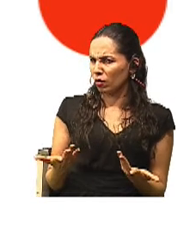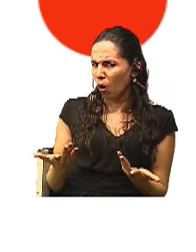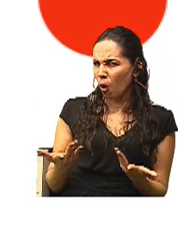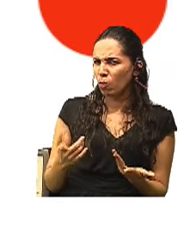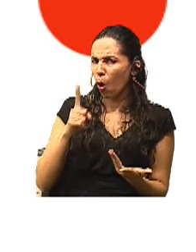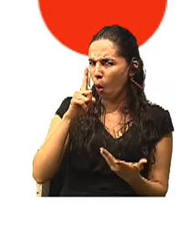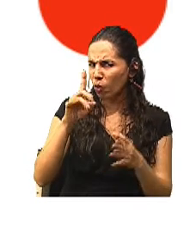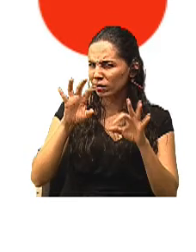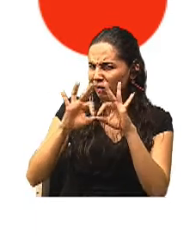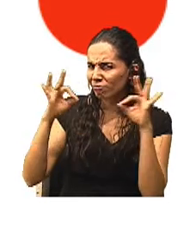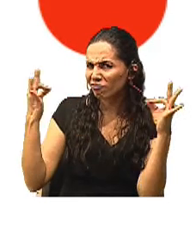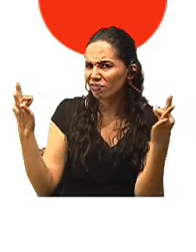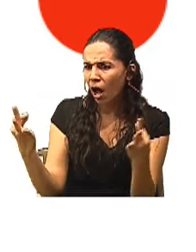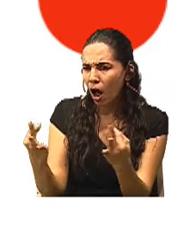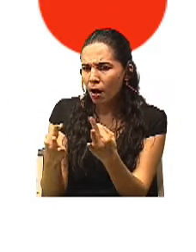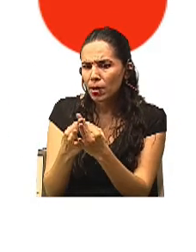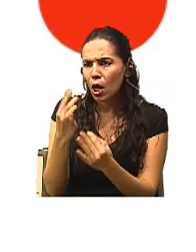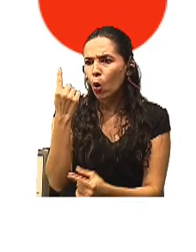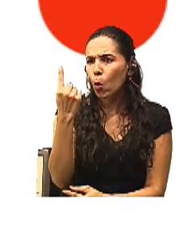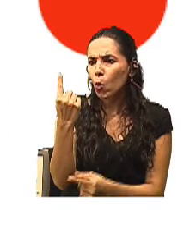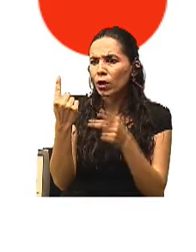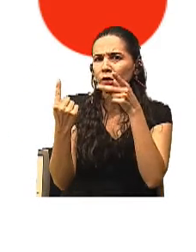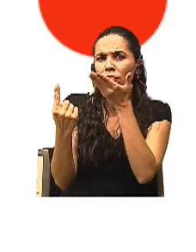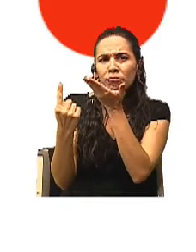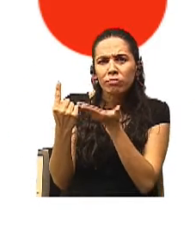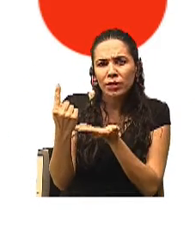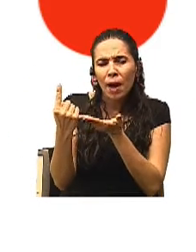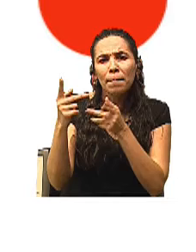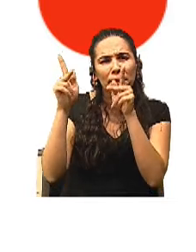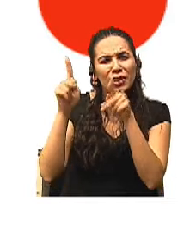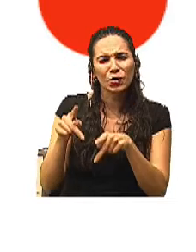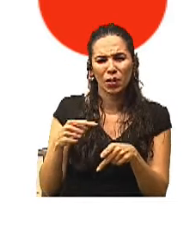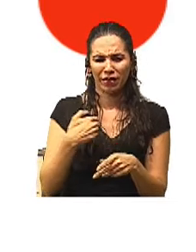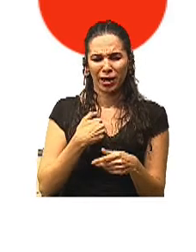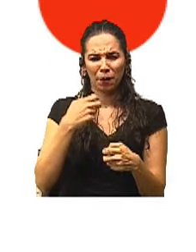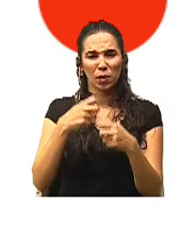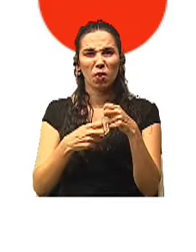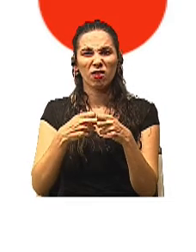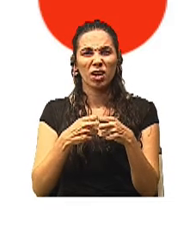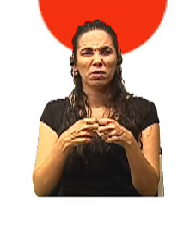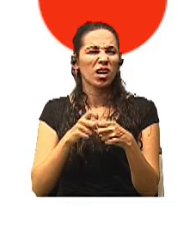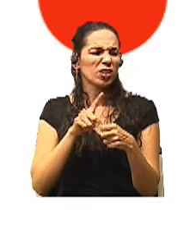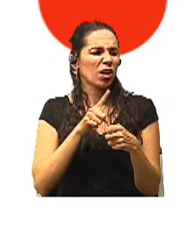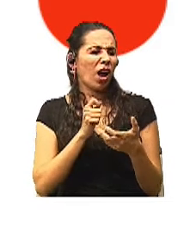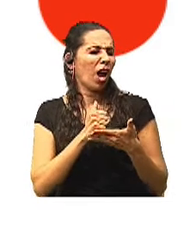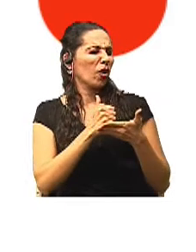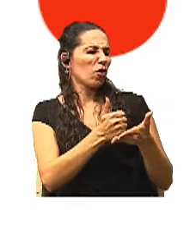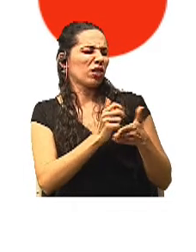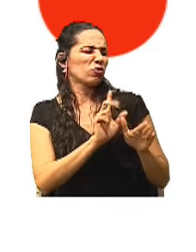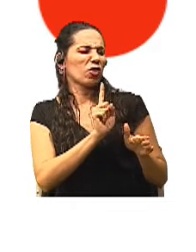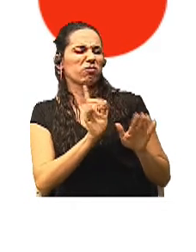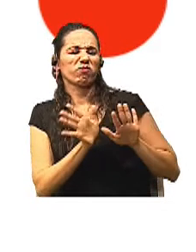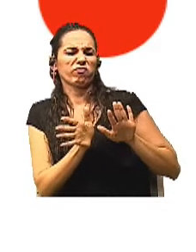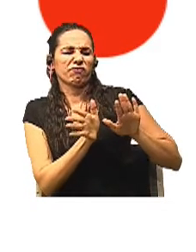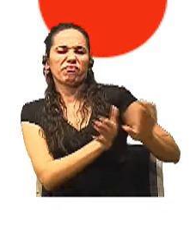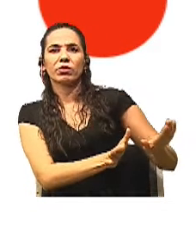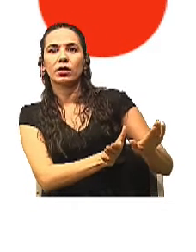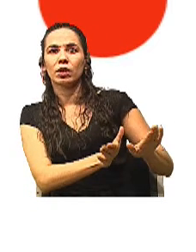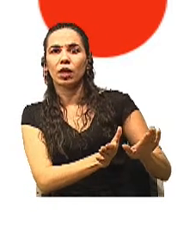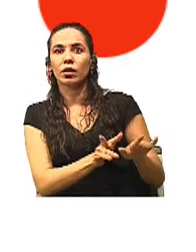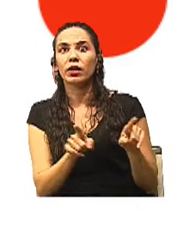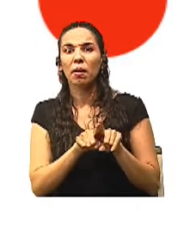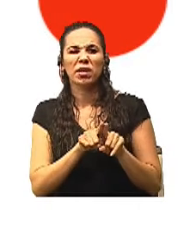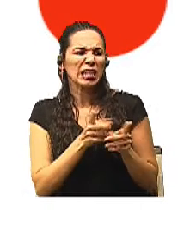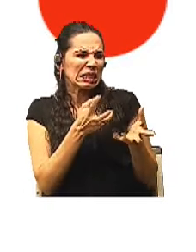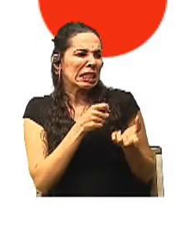una familia una persona tenga un problema grave y nadie le pueda ayudar? Aparte de eso, le desean